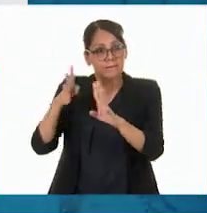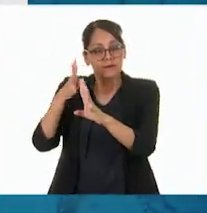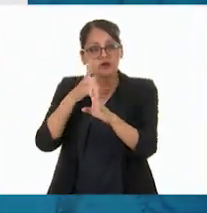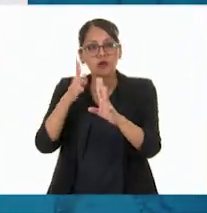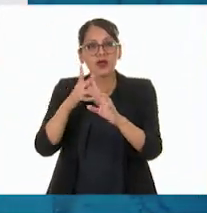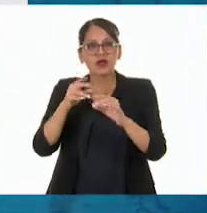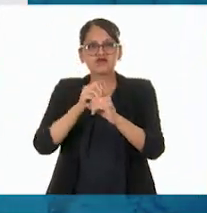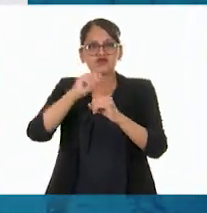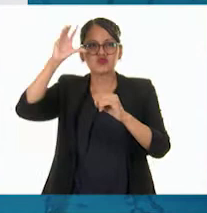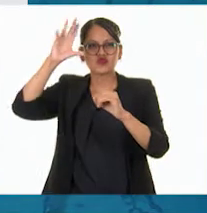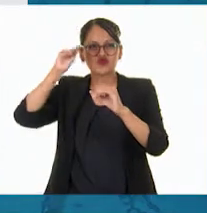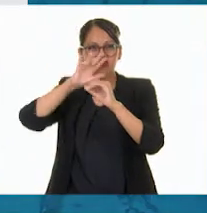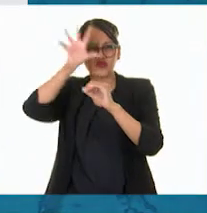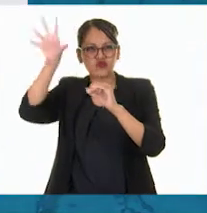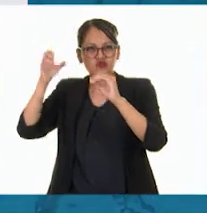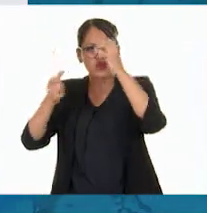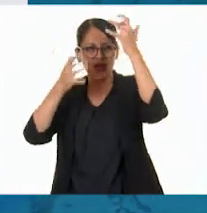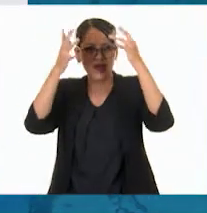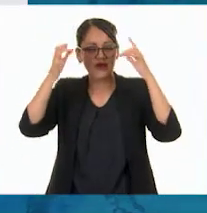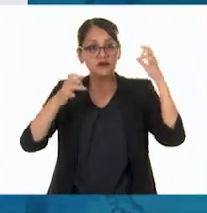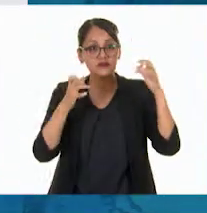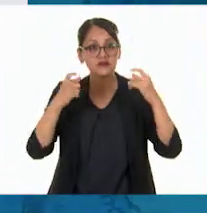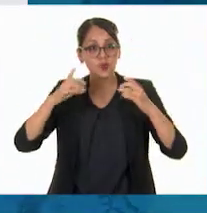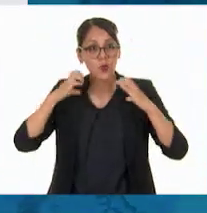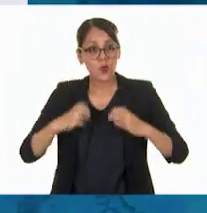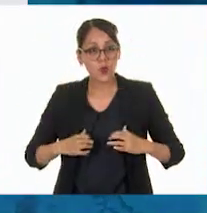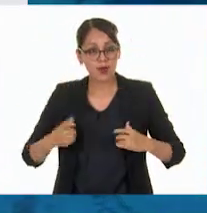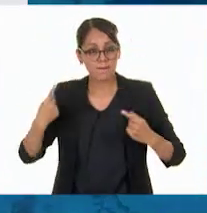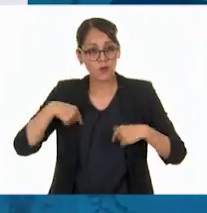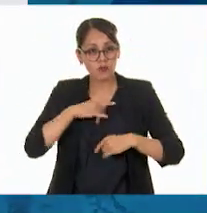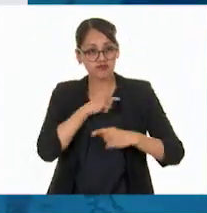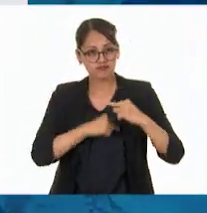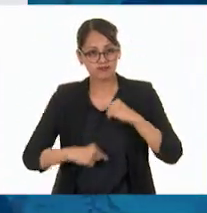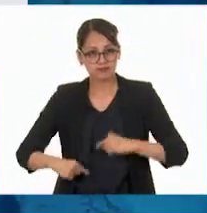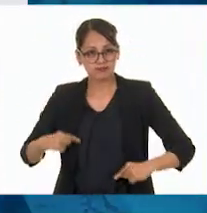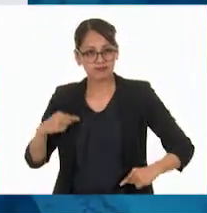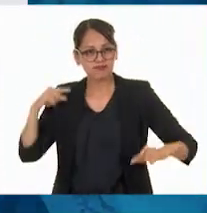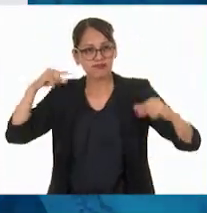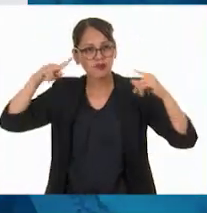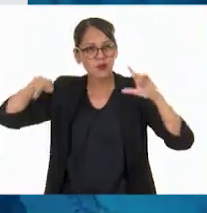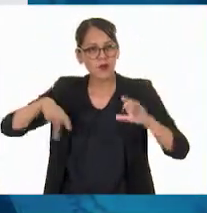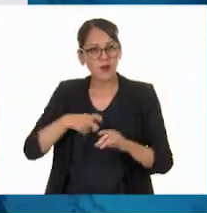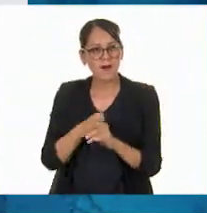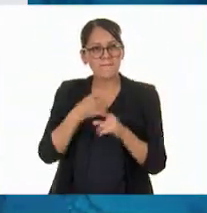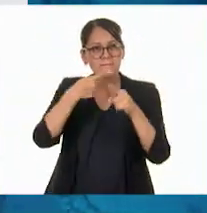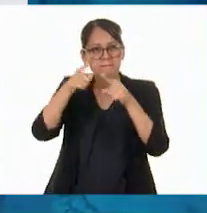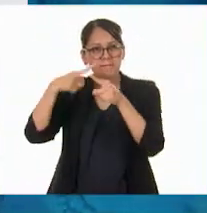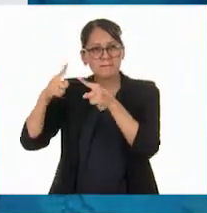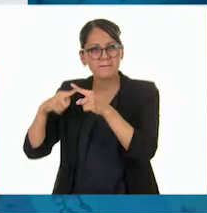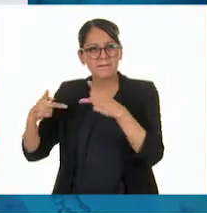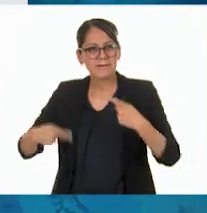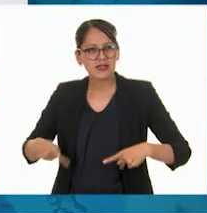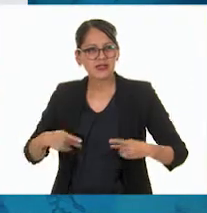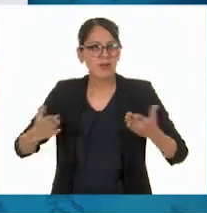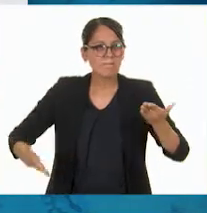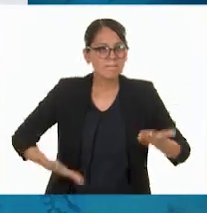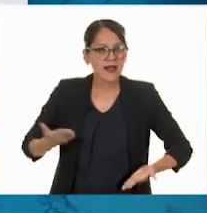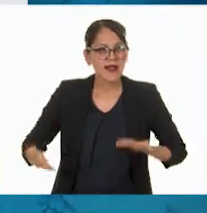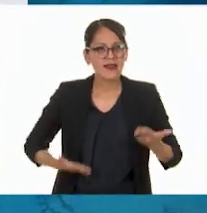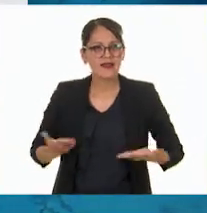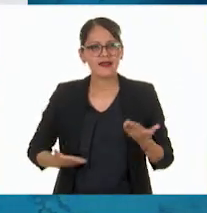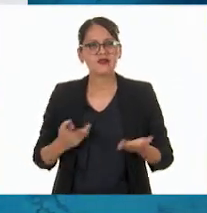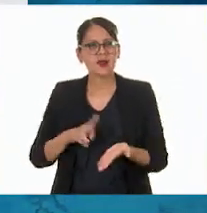lanzaban fuego y humo, sobre cuyo cuerpo, lleno de escamas, iban montados varios personajes bailando y